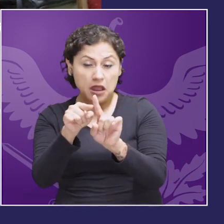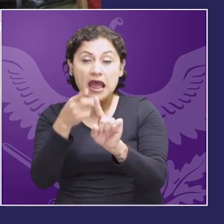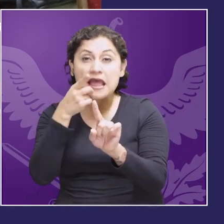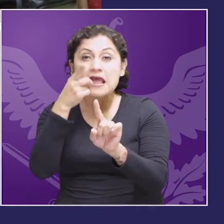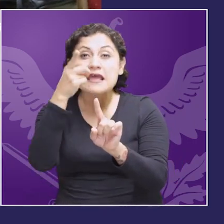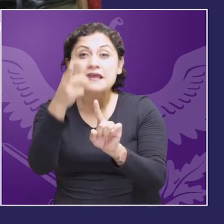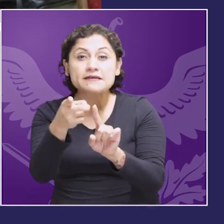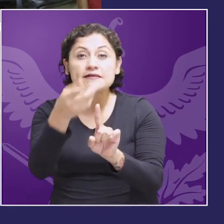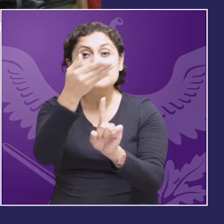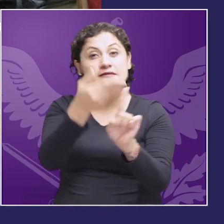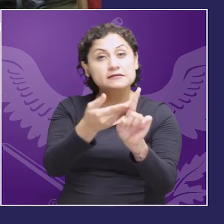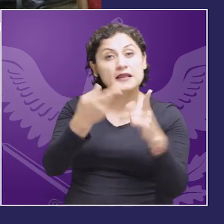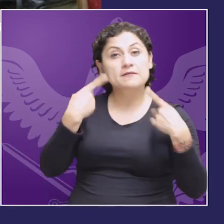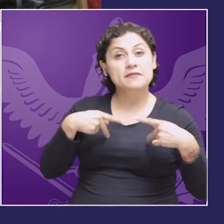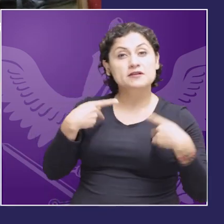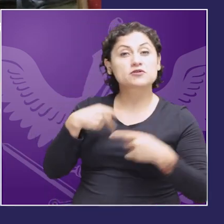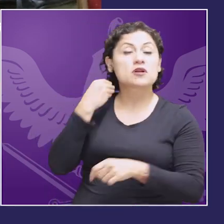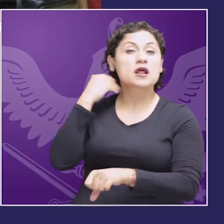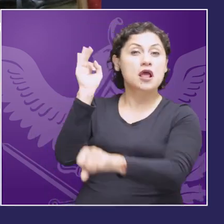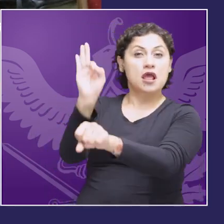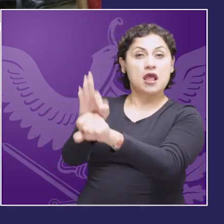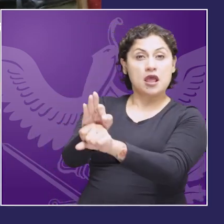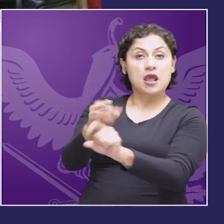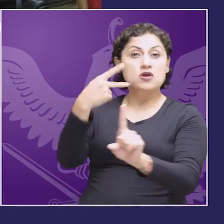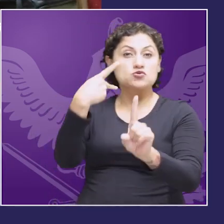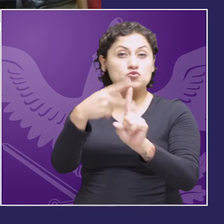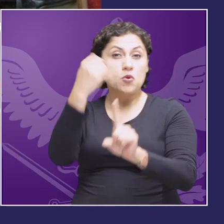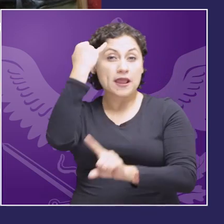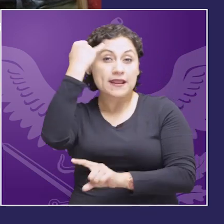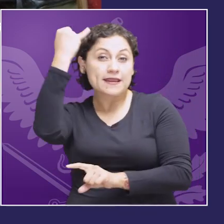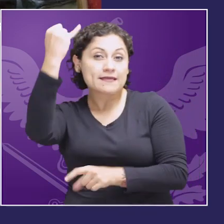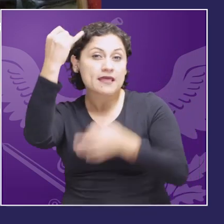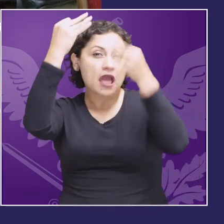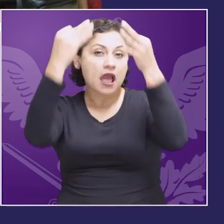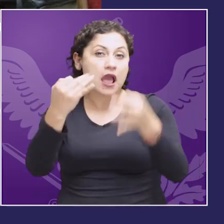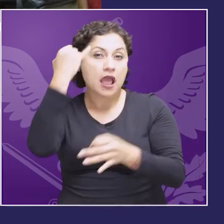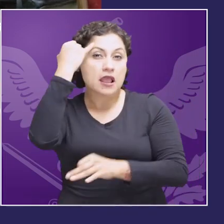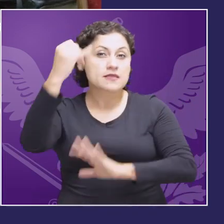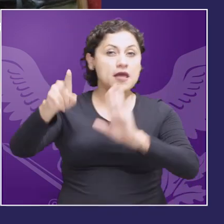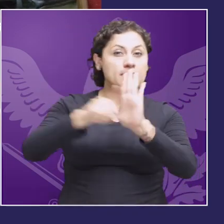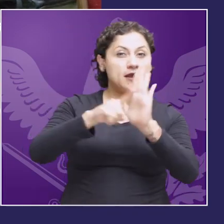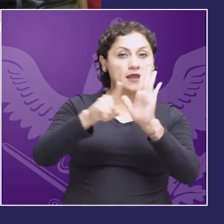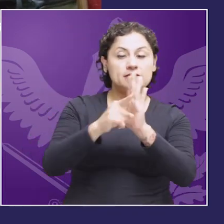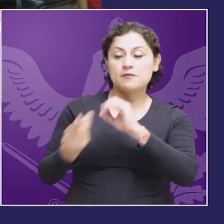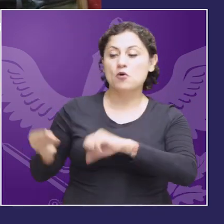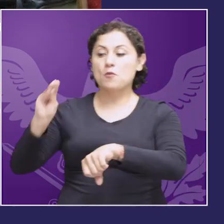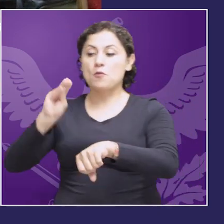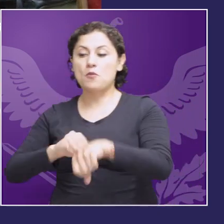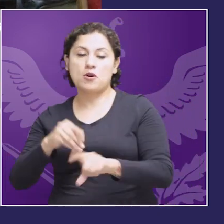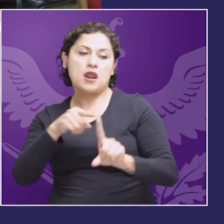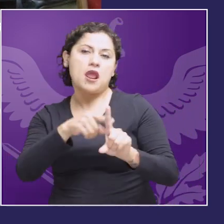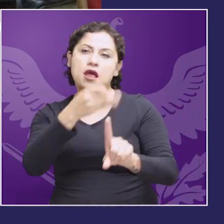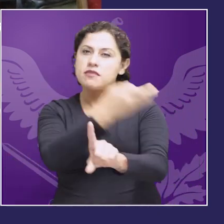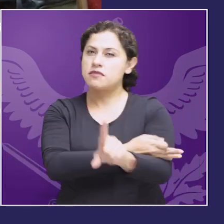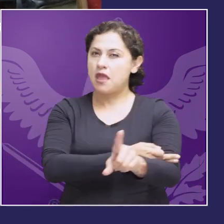estereotipo, porque no denunció rápidamente un caso de abuso, por ejemplo, tiene mucha más perspectiva de género que